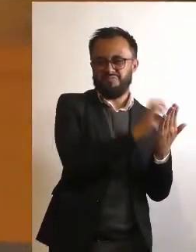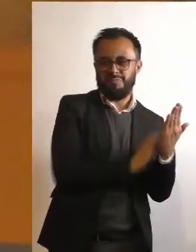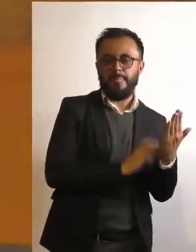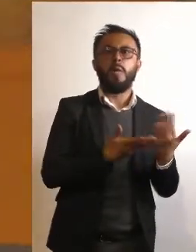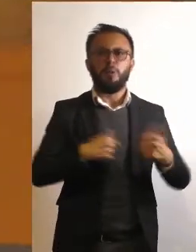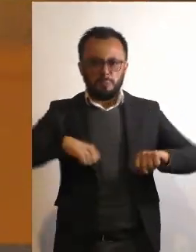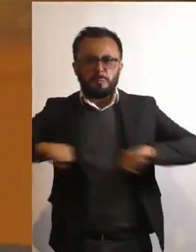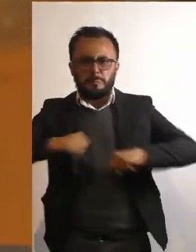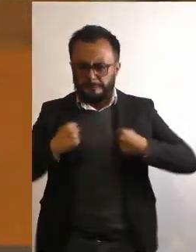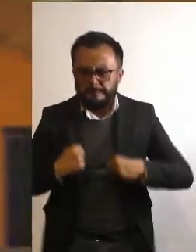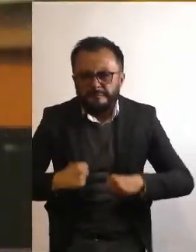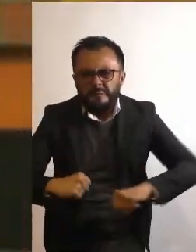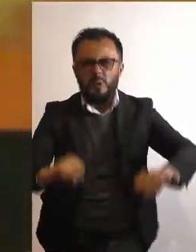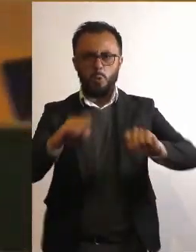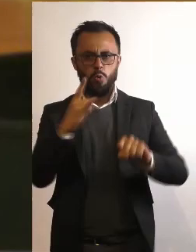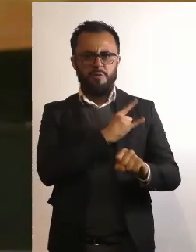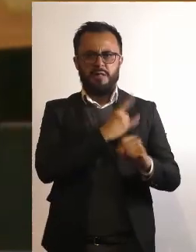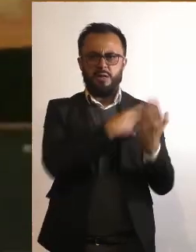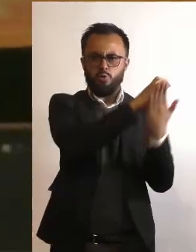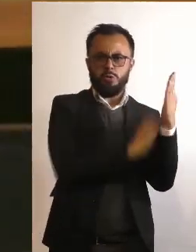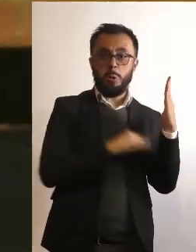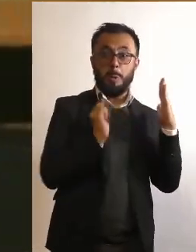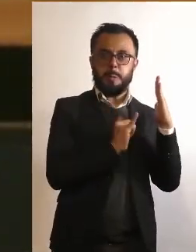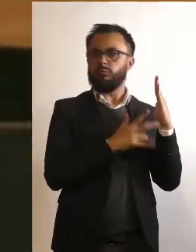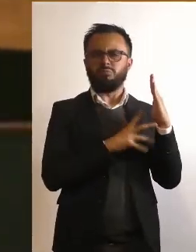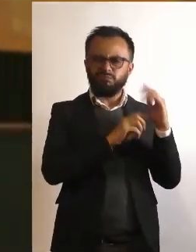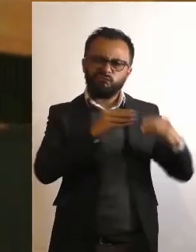mucho más flexible, mucho más abierta, que permita a los